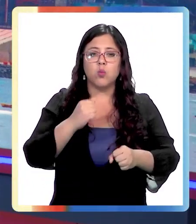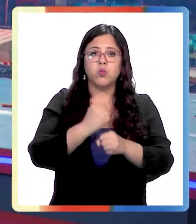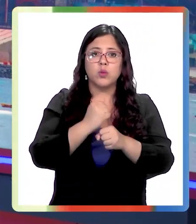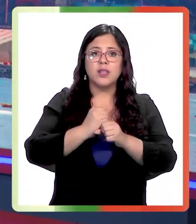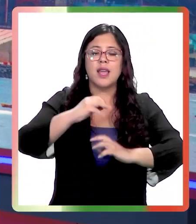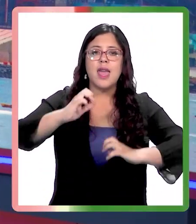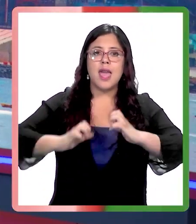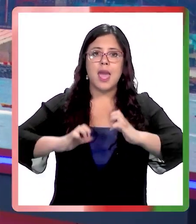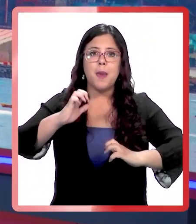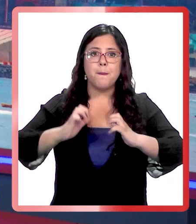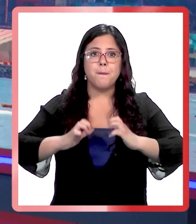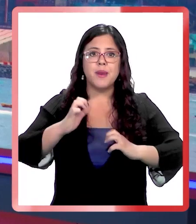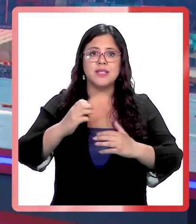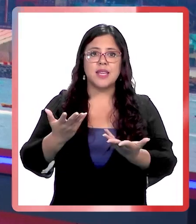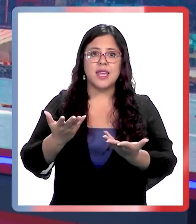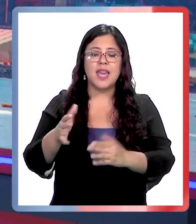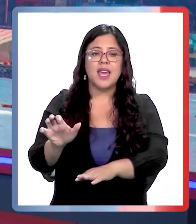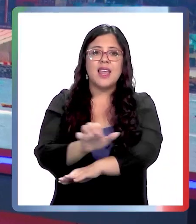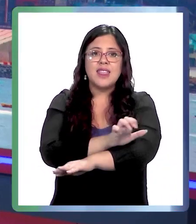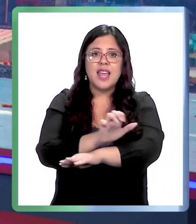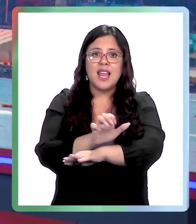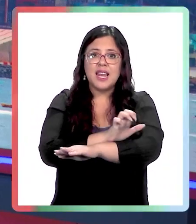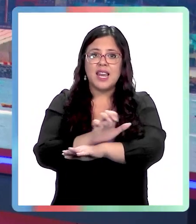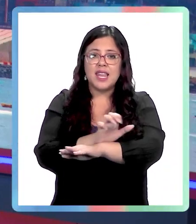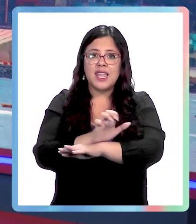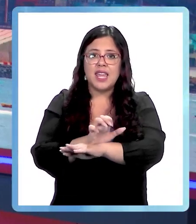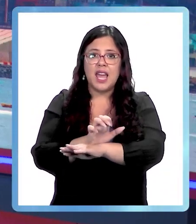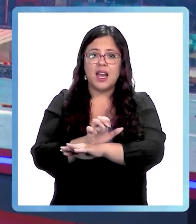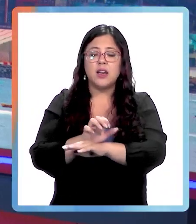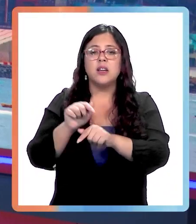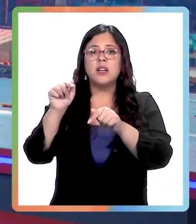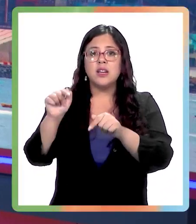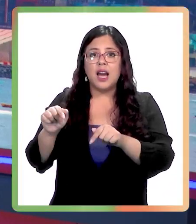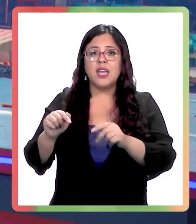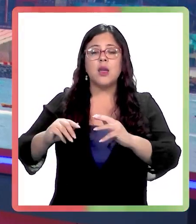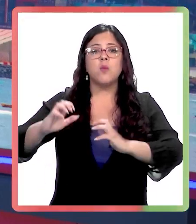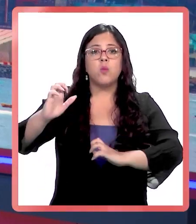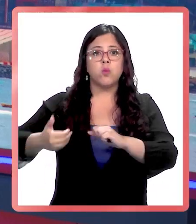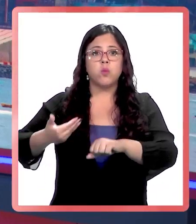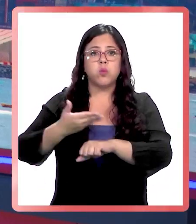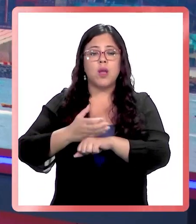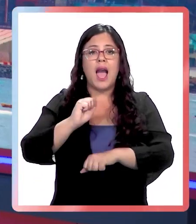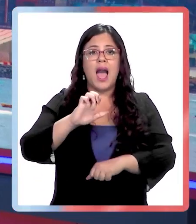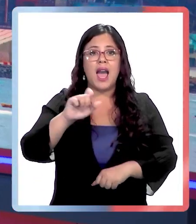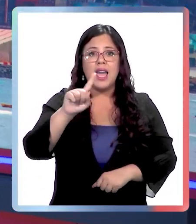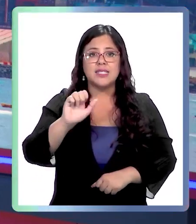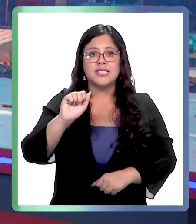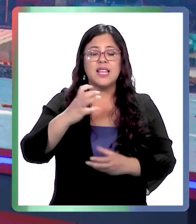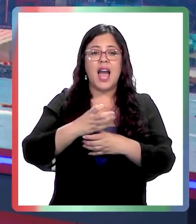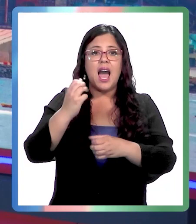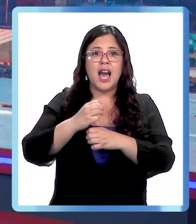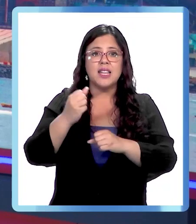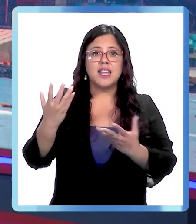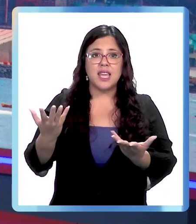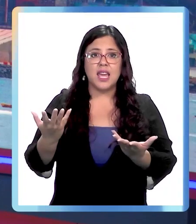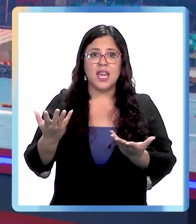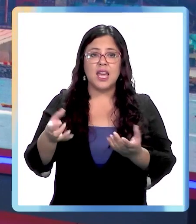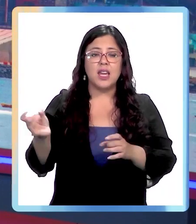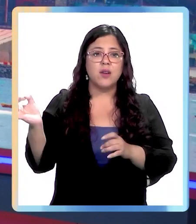en las centrales hidroeléctricas Norgener 1 y 2, tras la solicitud de la empresa AES Andes para